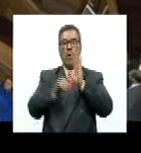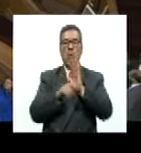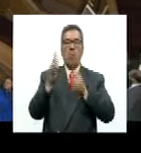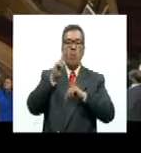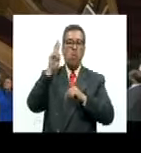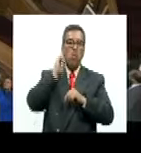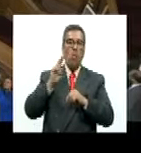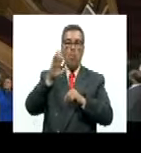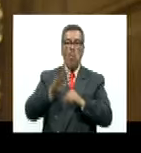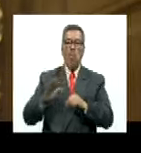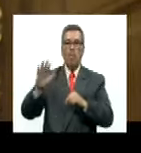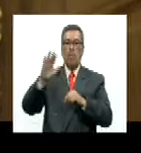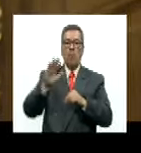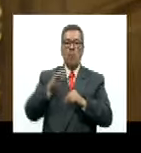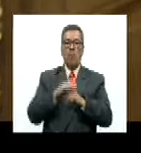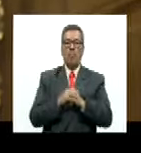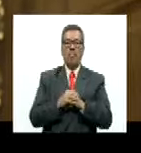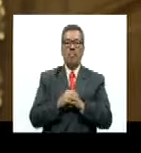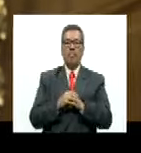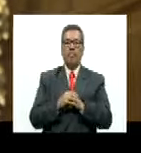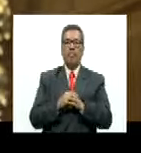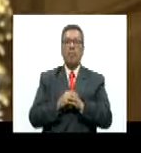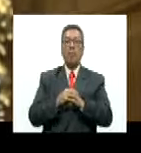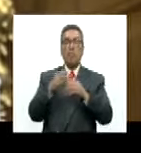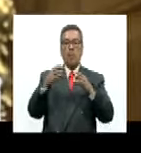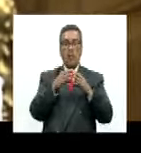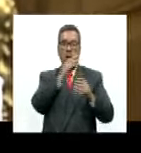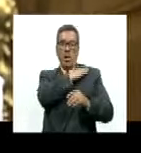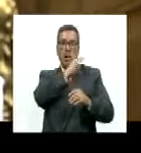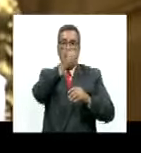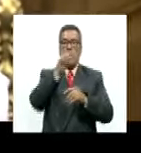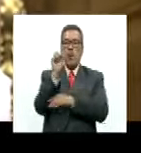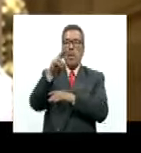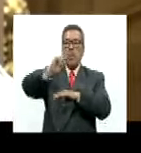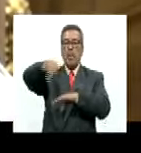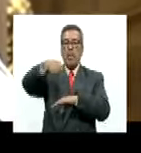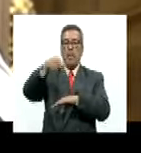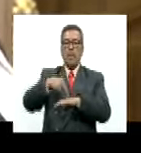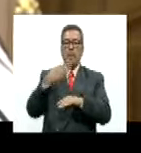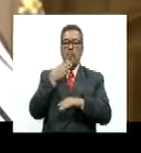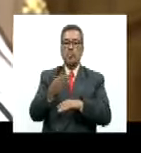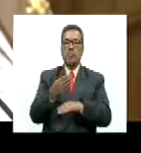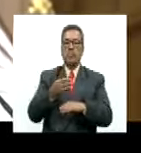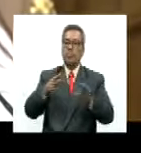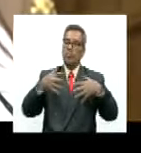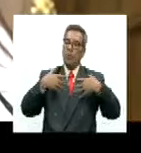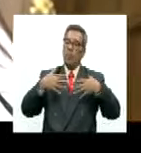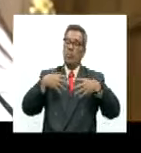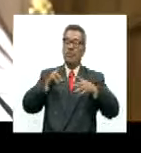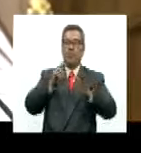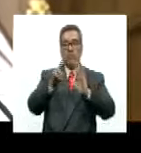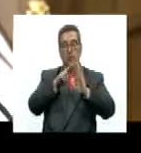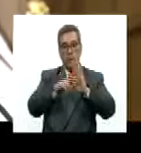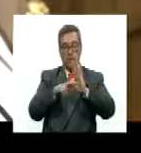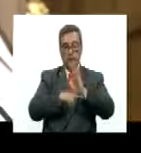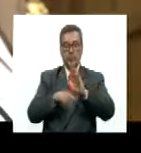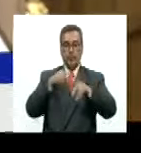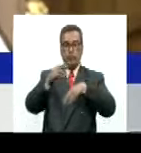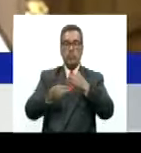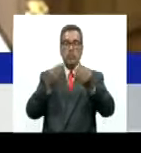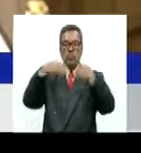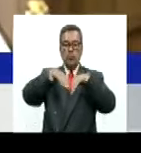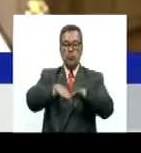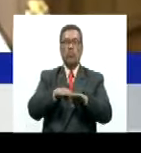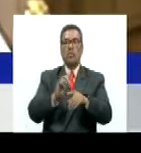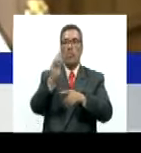la República Bolivariana de Venezuela. La Junta Directiva de la Asamblea Nacional solicita la urgencia reglamentaria para ser